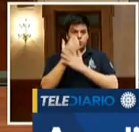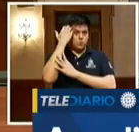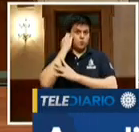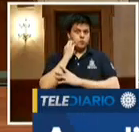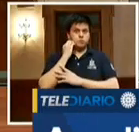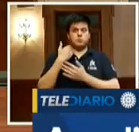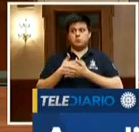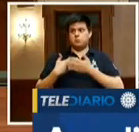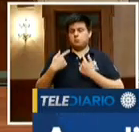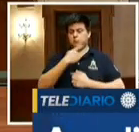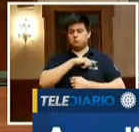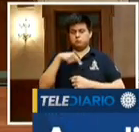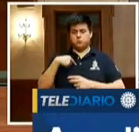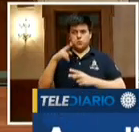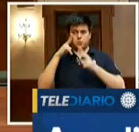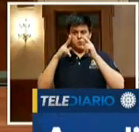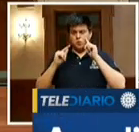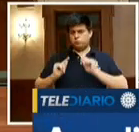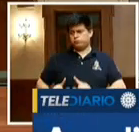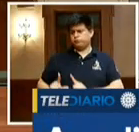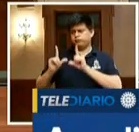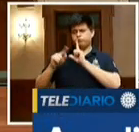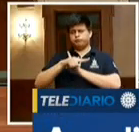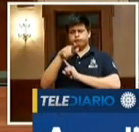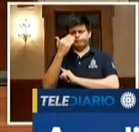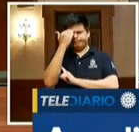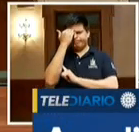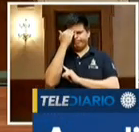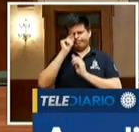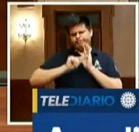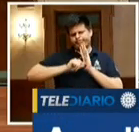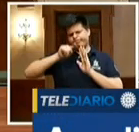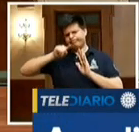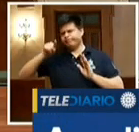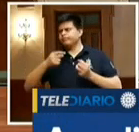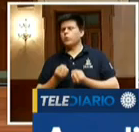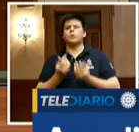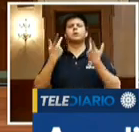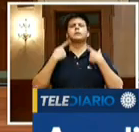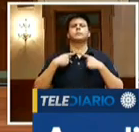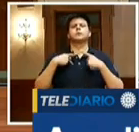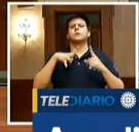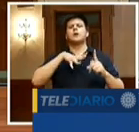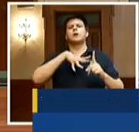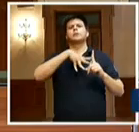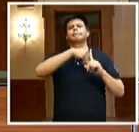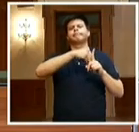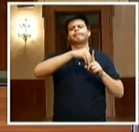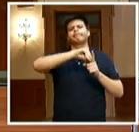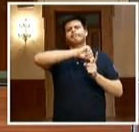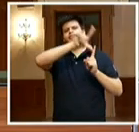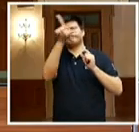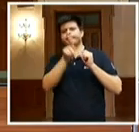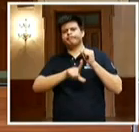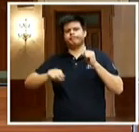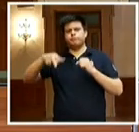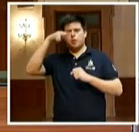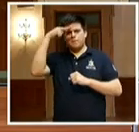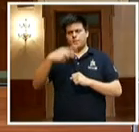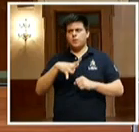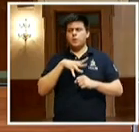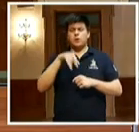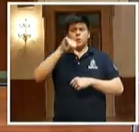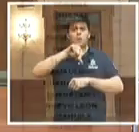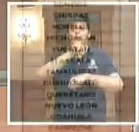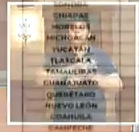vamos a empezar con la gráfica que todos ustedes ya conocen muy bien que es la de carga de enfermedad a nivel país al día de hoy tenemos